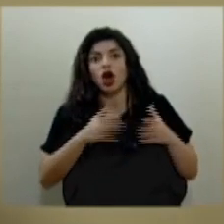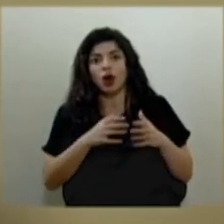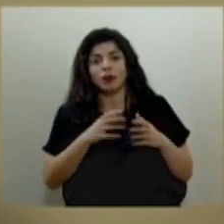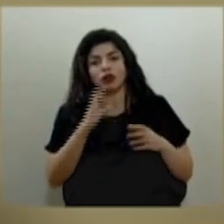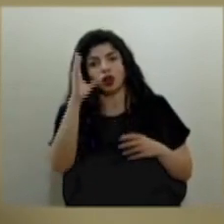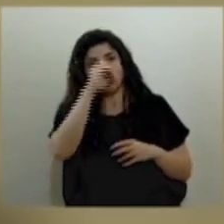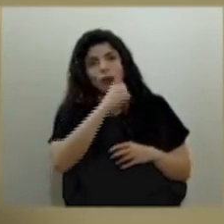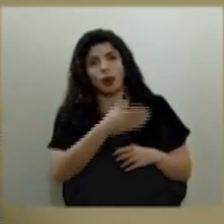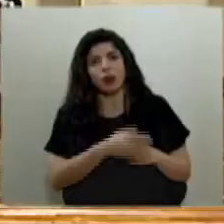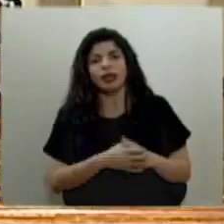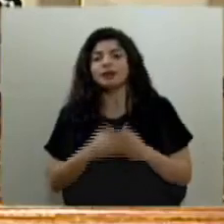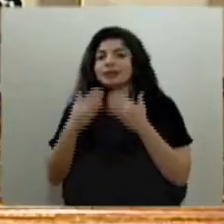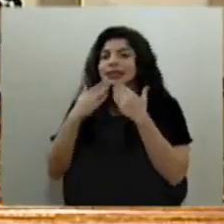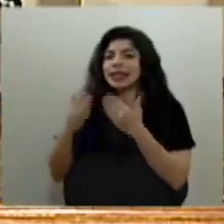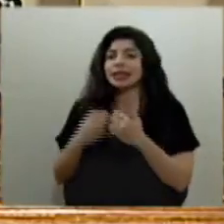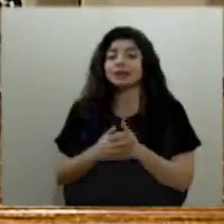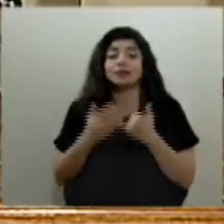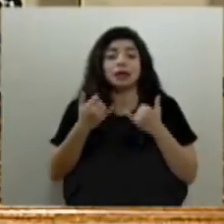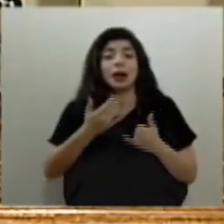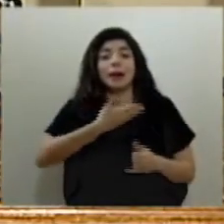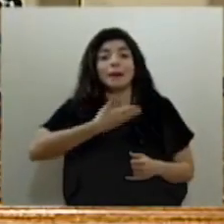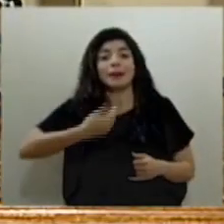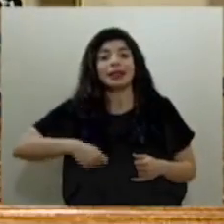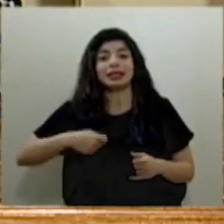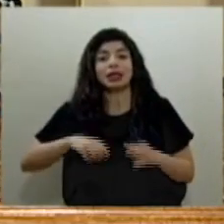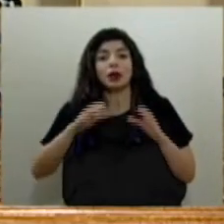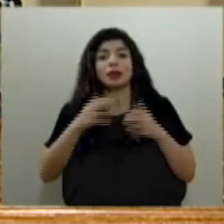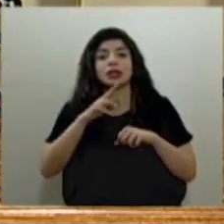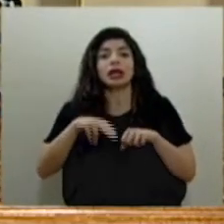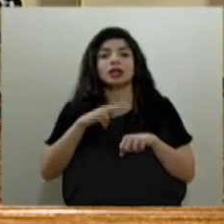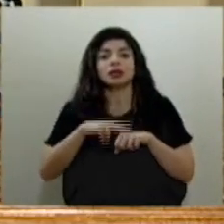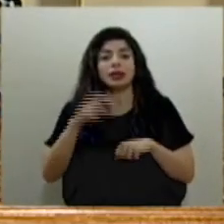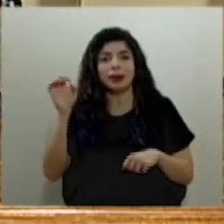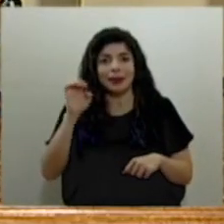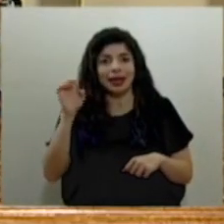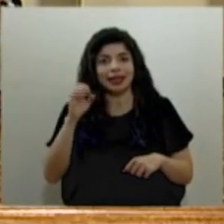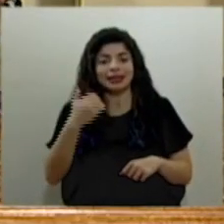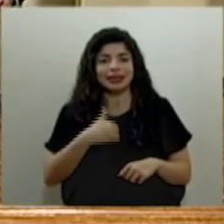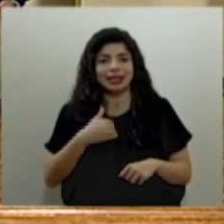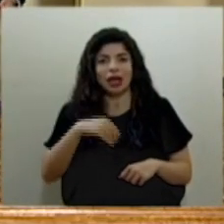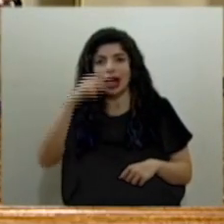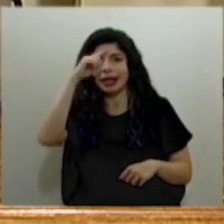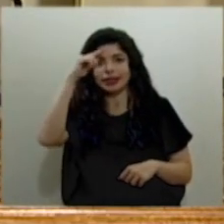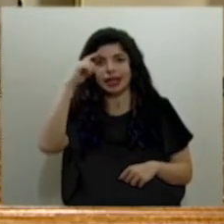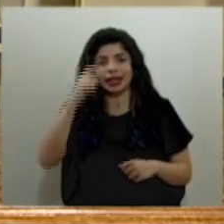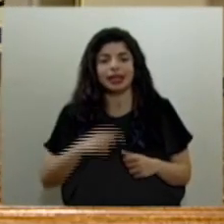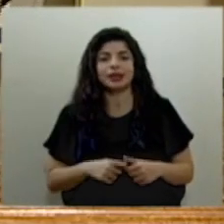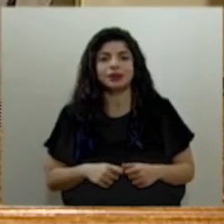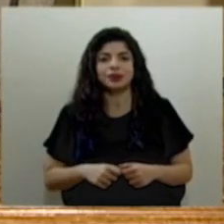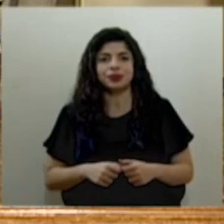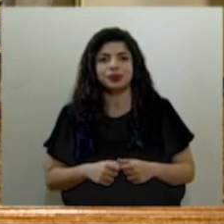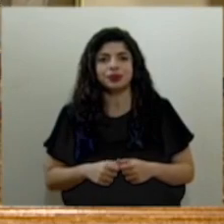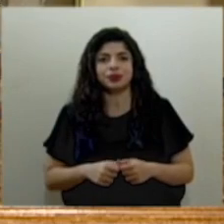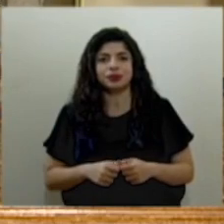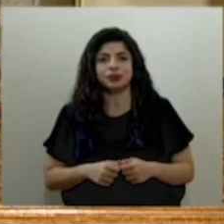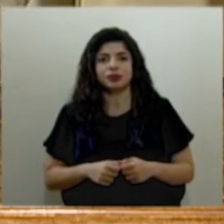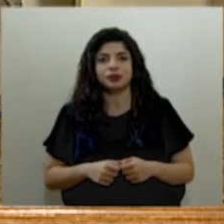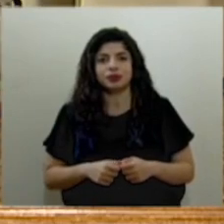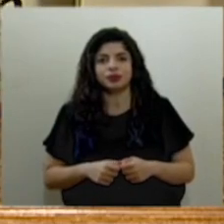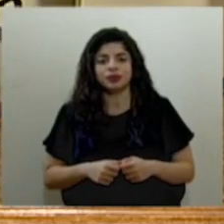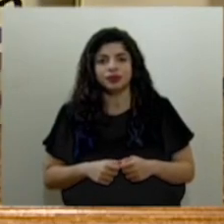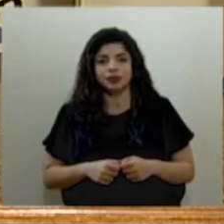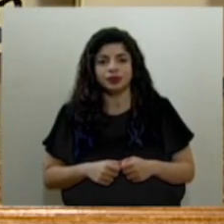al respecto. Muchas gracias. Continuamos con el presidente de la Comisión Nacional de Emergencias, el señor Alexander Solís.